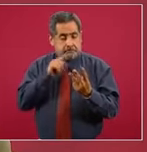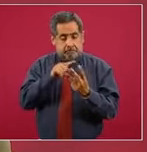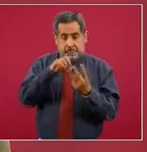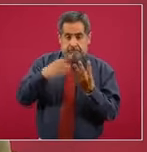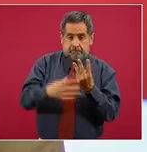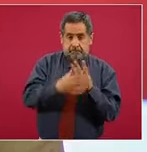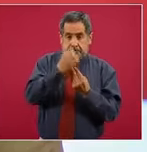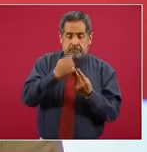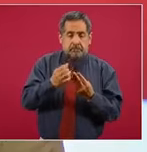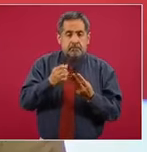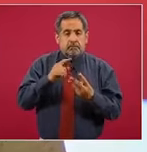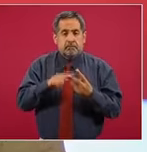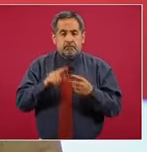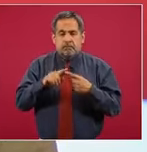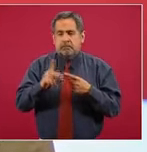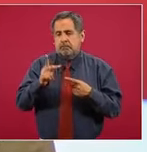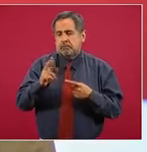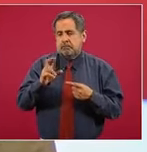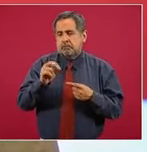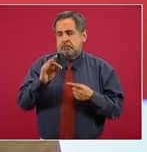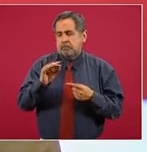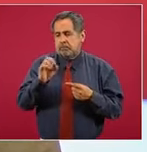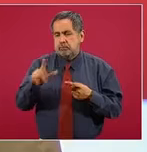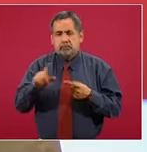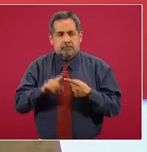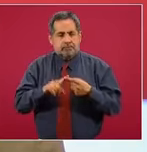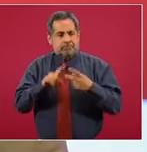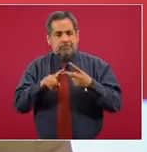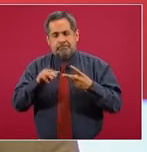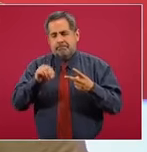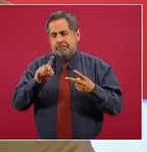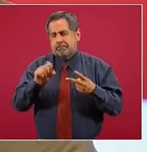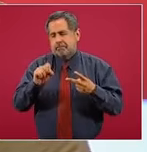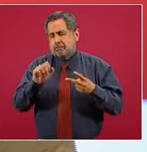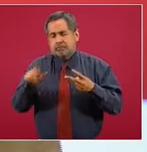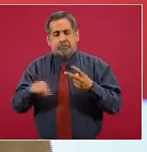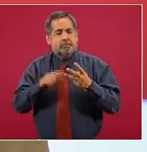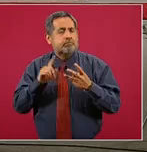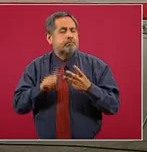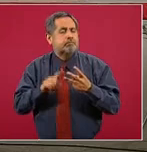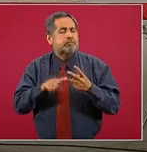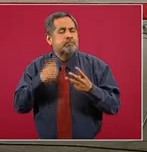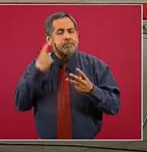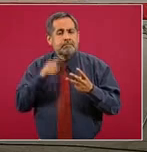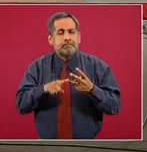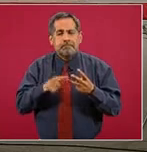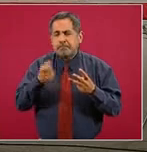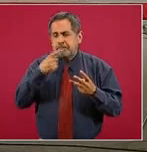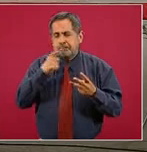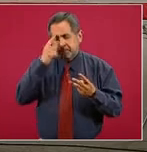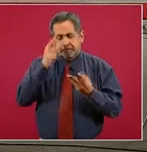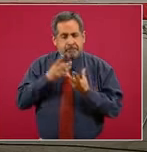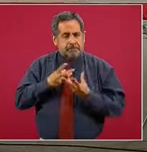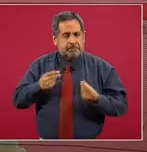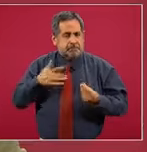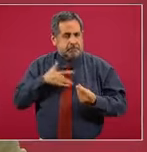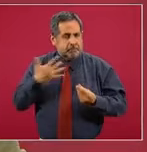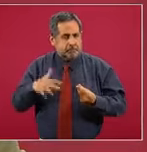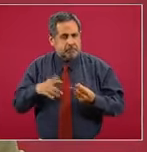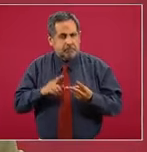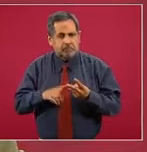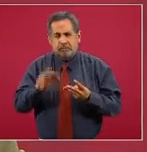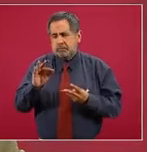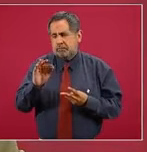componente de sedación es el propofol, el midazolam. Para el componente de analgesia o para el dolor, principalmente